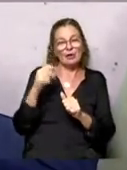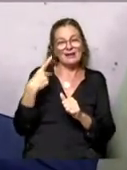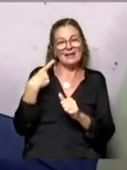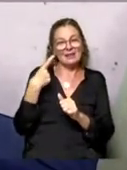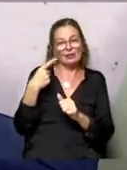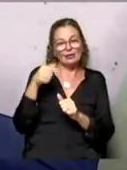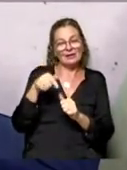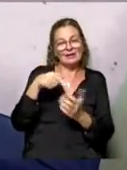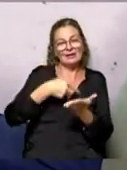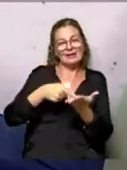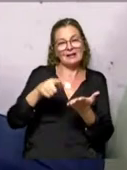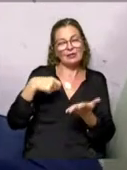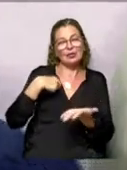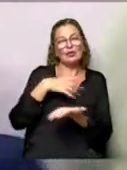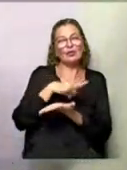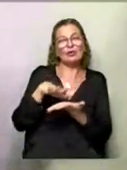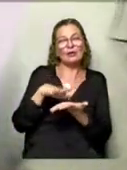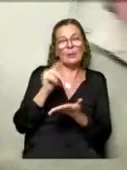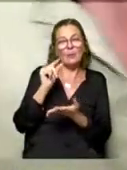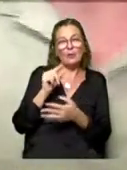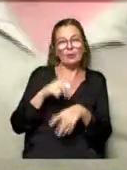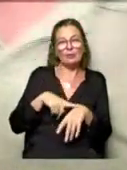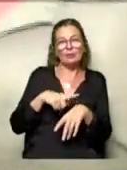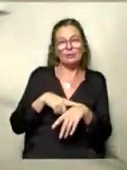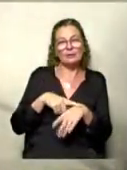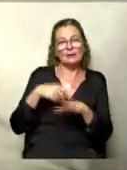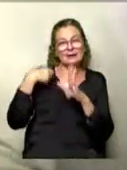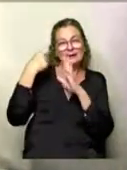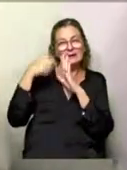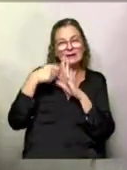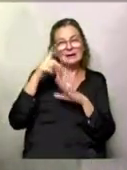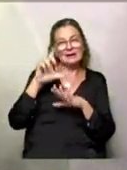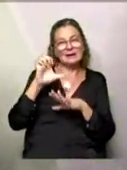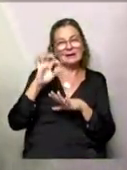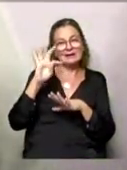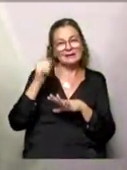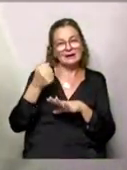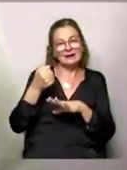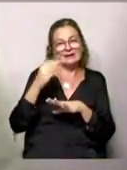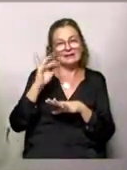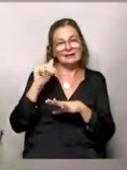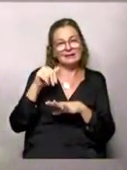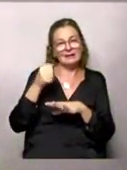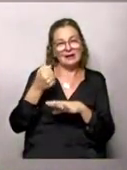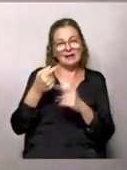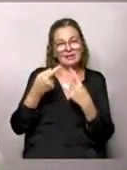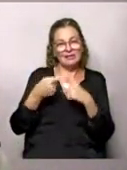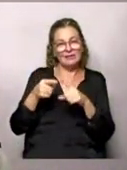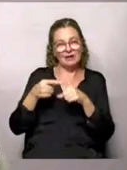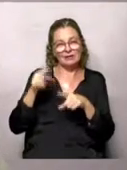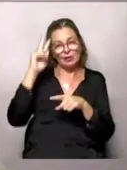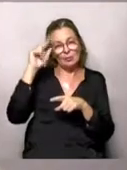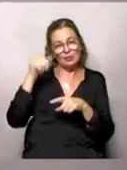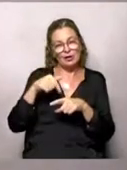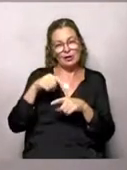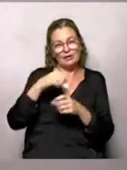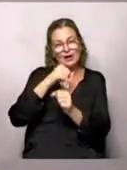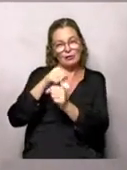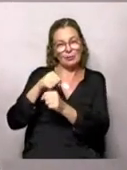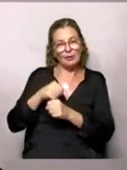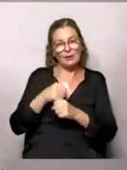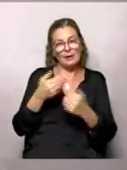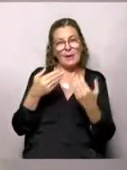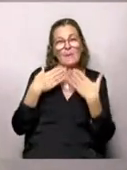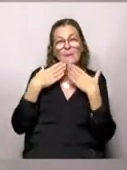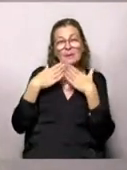este centro social. Pedro, hace un rato nada más en la letra chica escuchábamos distintas opiniones acerca de las ollas populares, y le consulta a